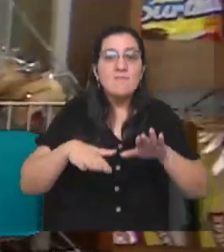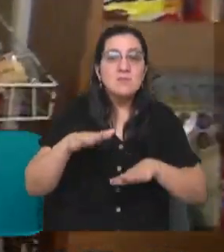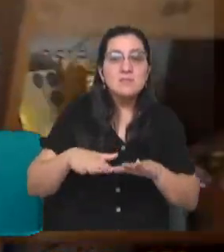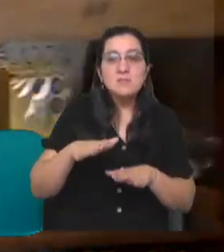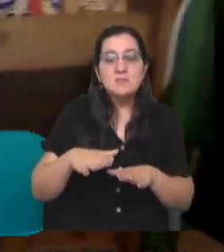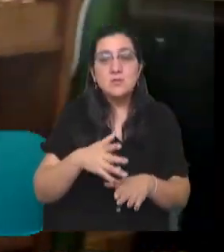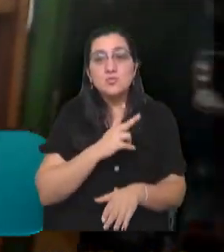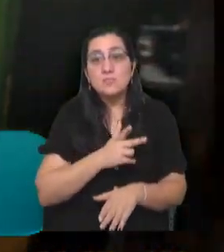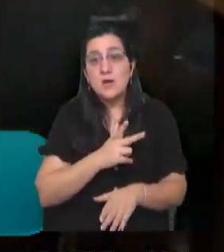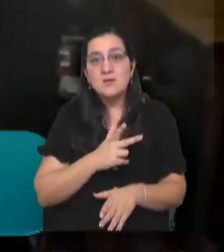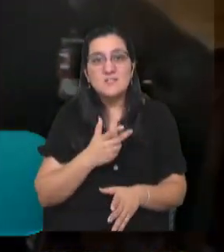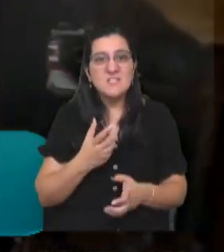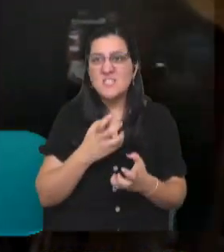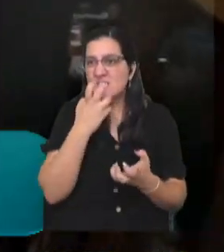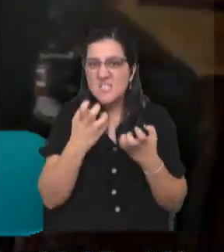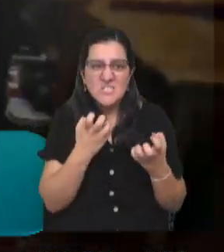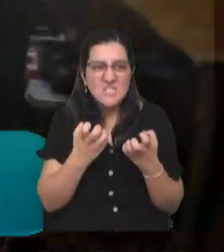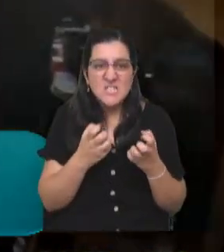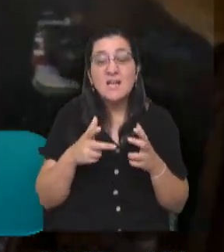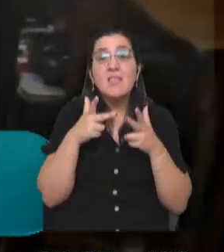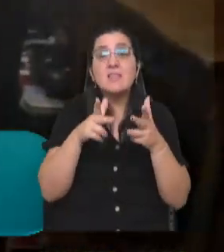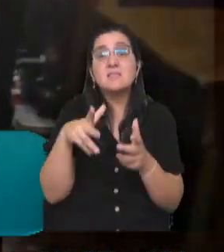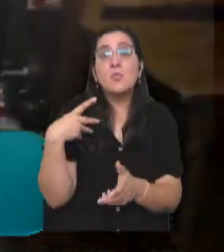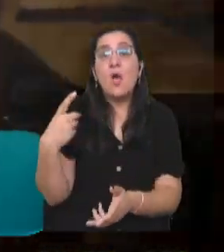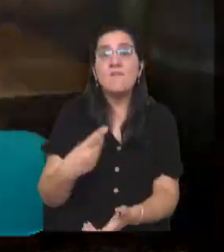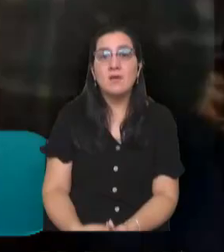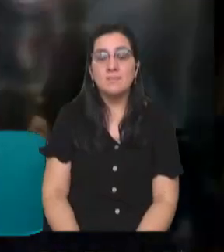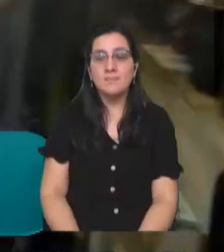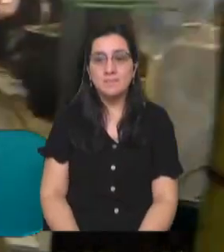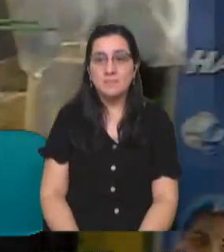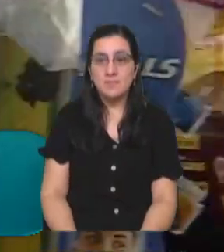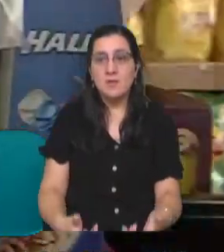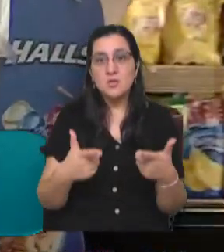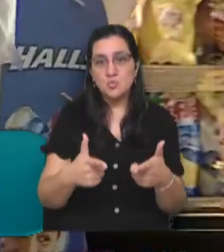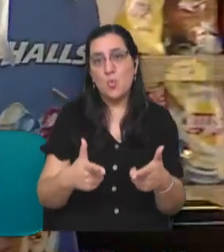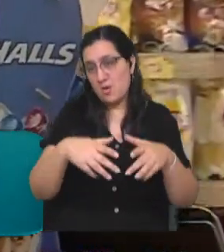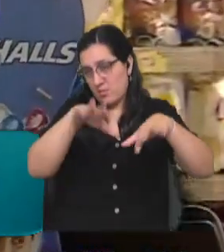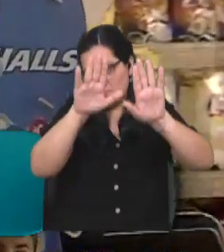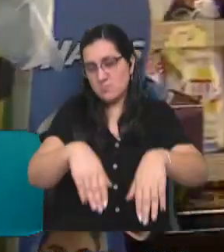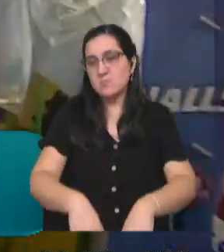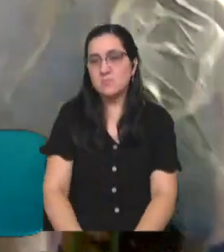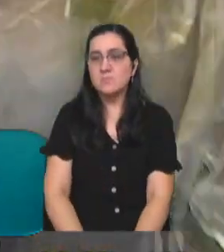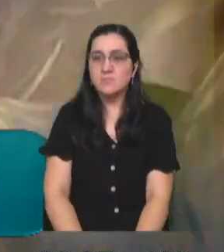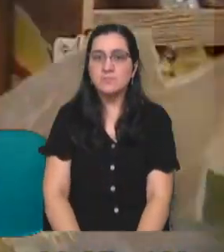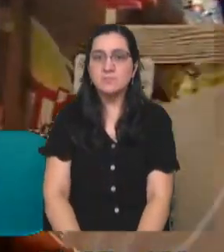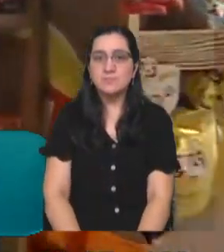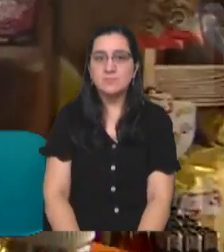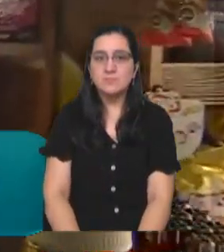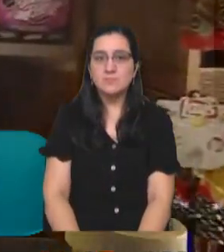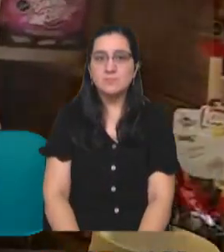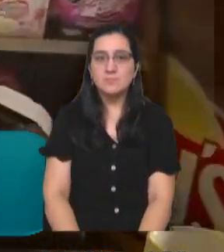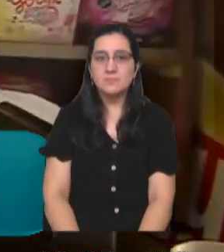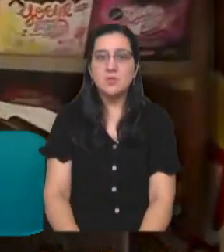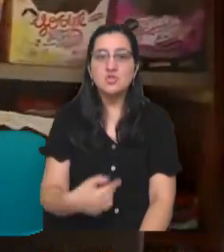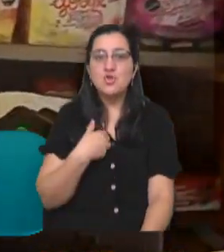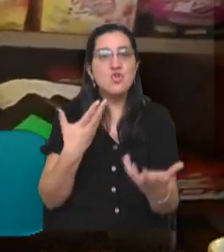2x3 los seres humanos nos sacamos chispas, que le digas algo. ¿Qué le dirías, Néstor? Suerte en pila. Suerte en pila, está bien. No hay que desearle mal a nadie.